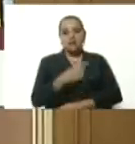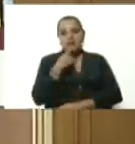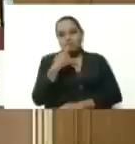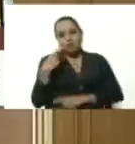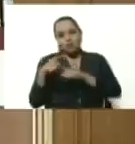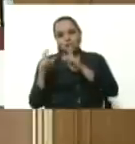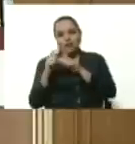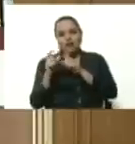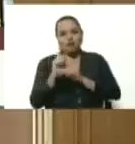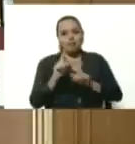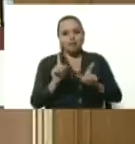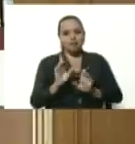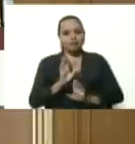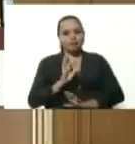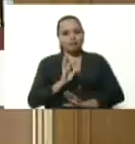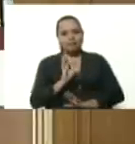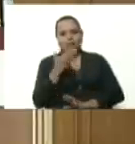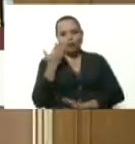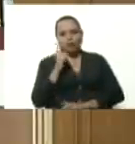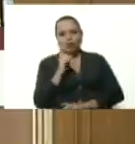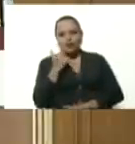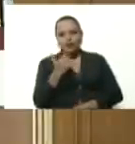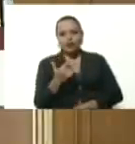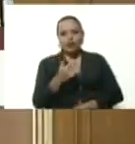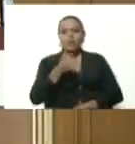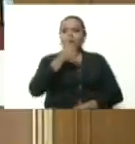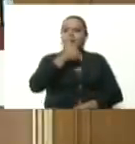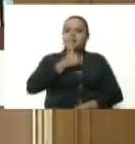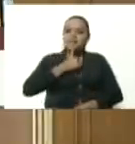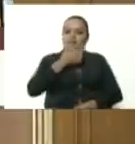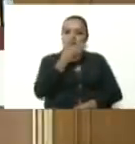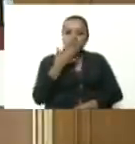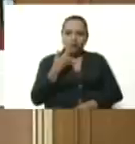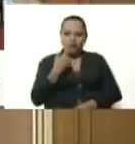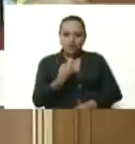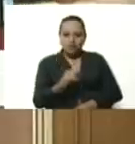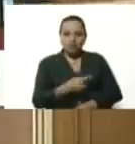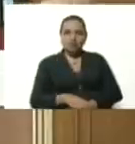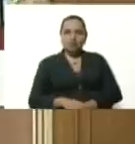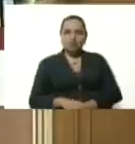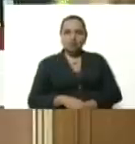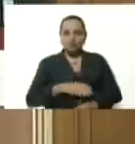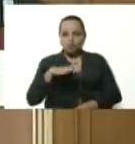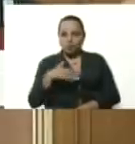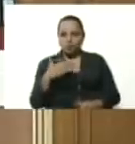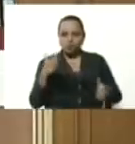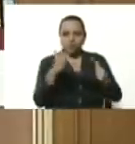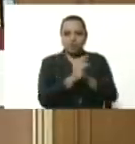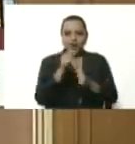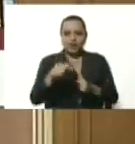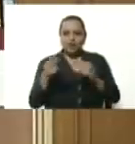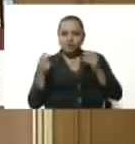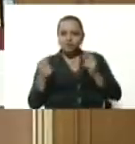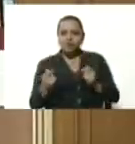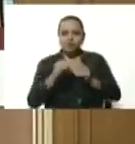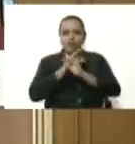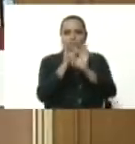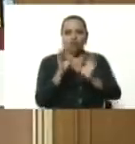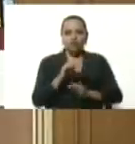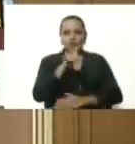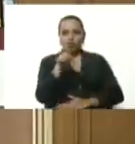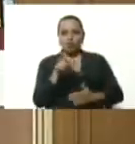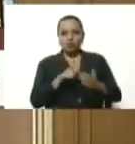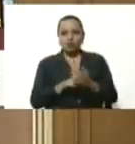no la digo. Con paciencia. Y hemos logrado aquí se activó un mecanismo